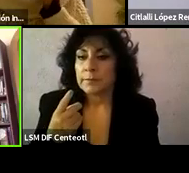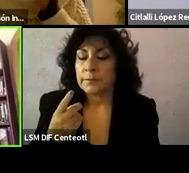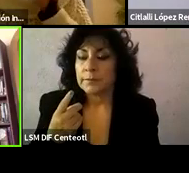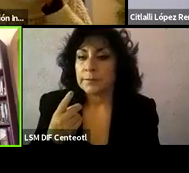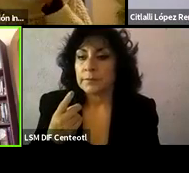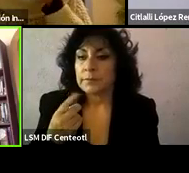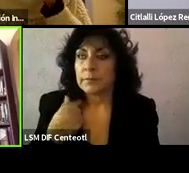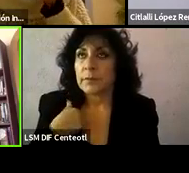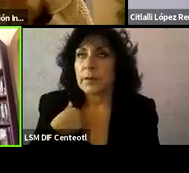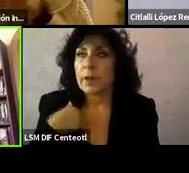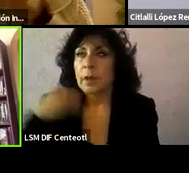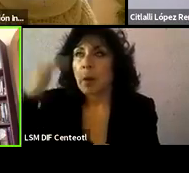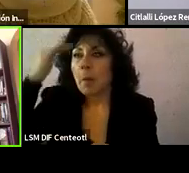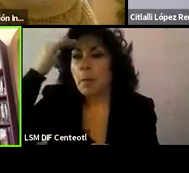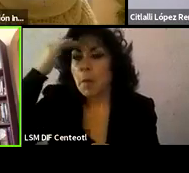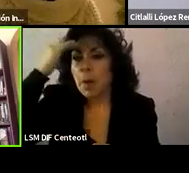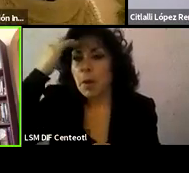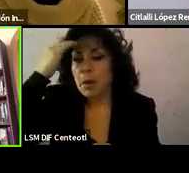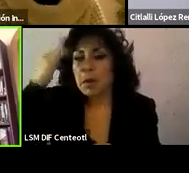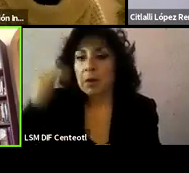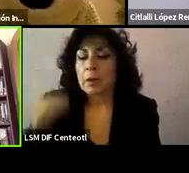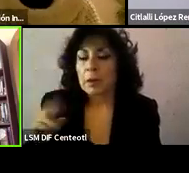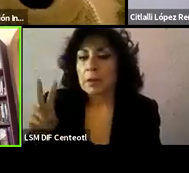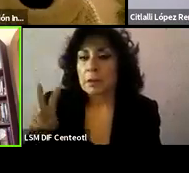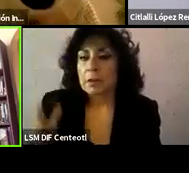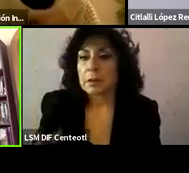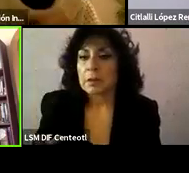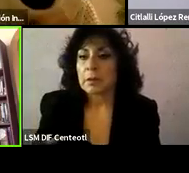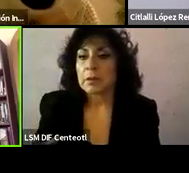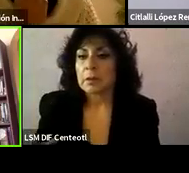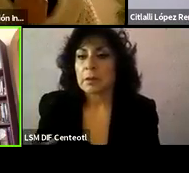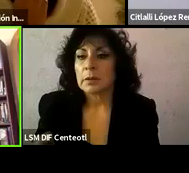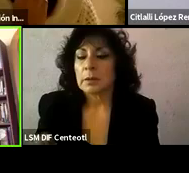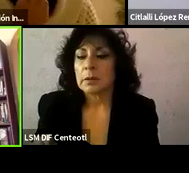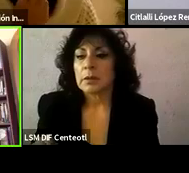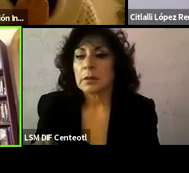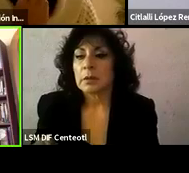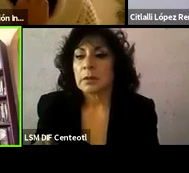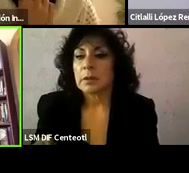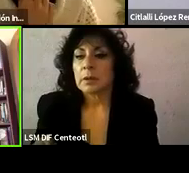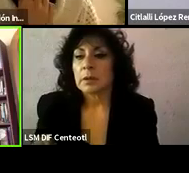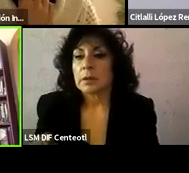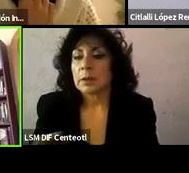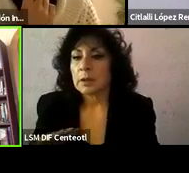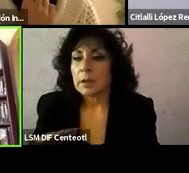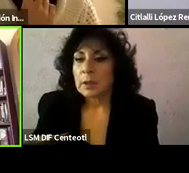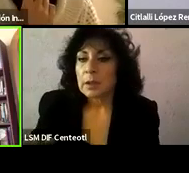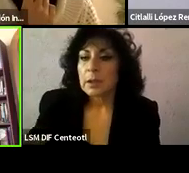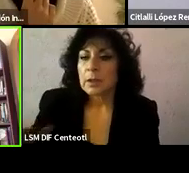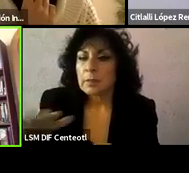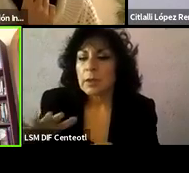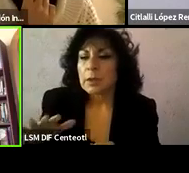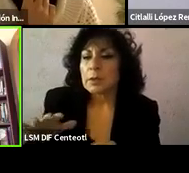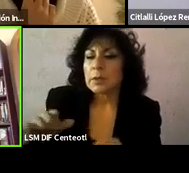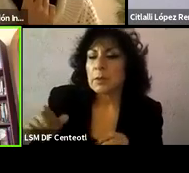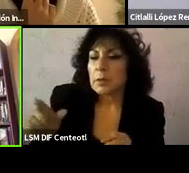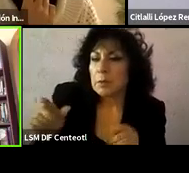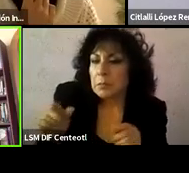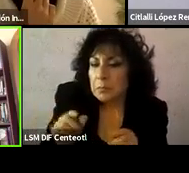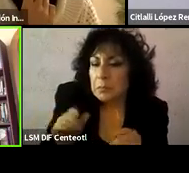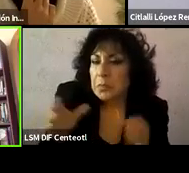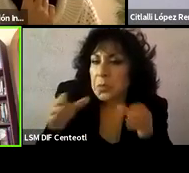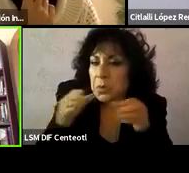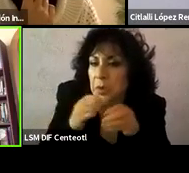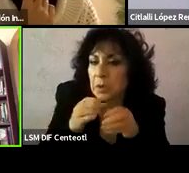Creo que es cierto que no he hablado y bueno, el espacio de plano está como muy chiquitín, pero es toda la